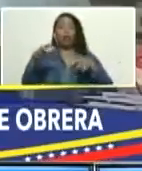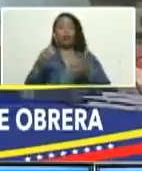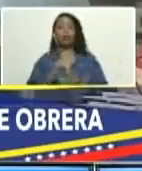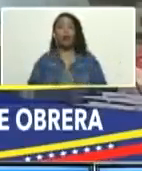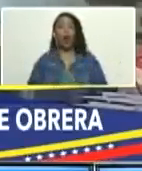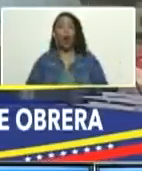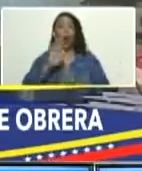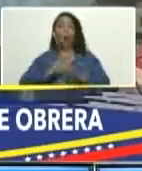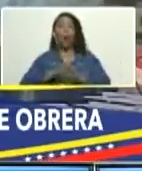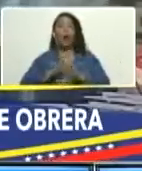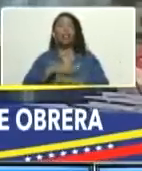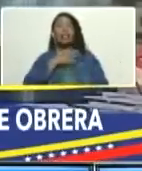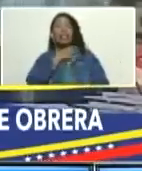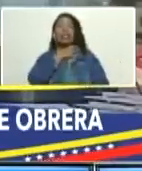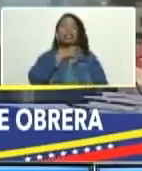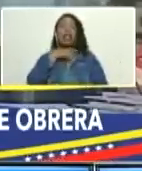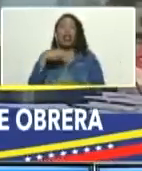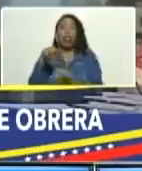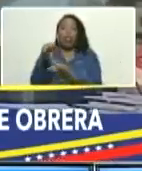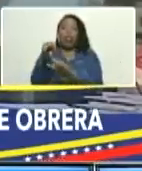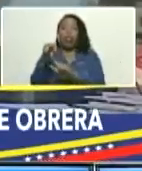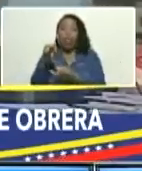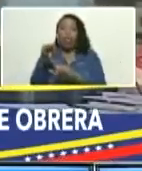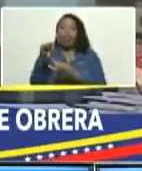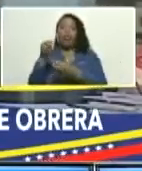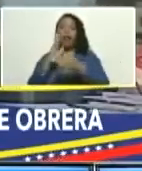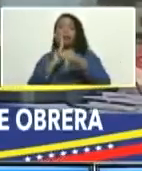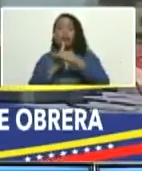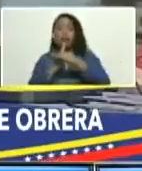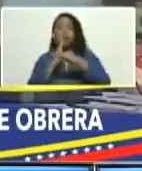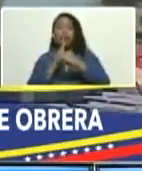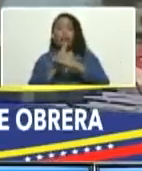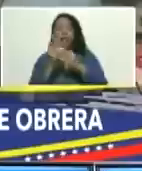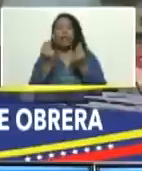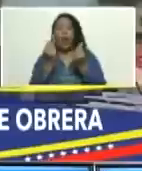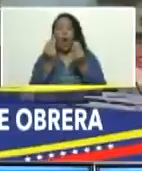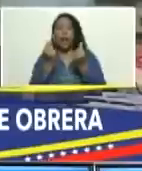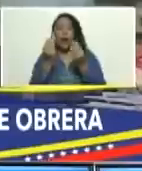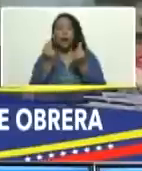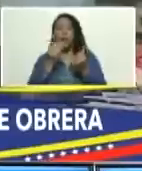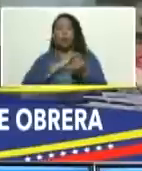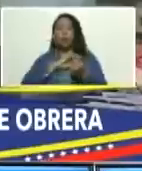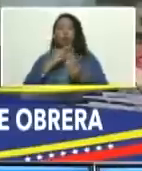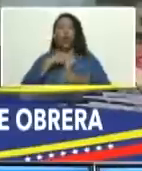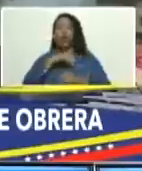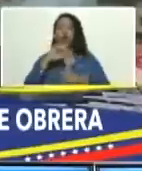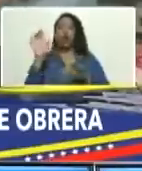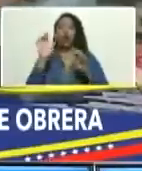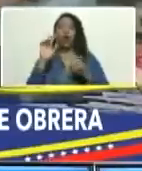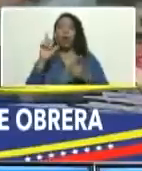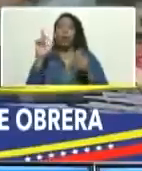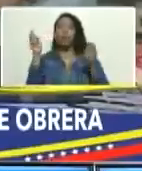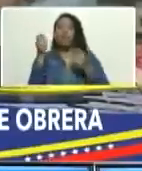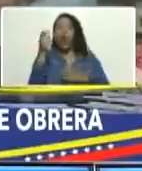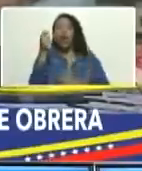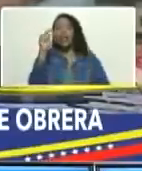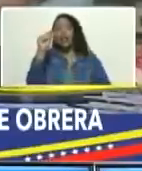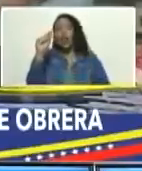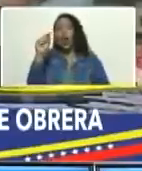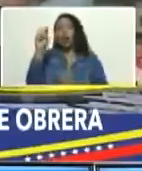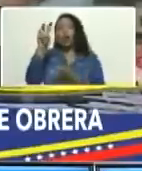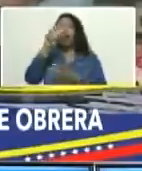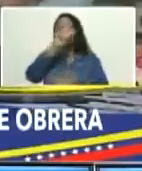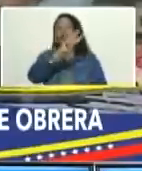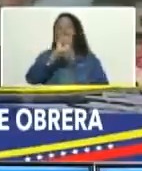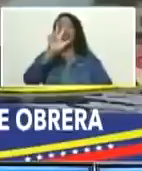porque ha asfixiado los ingresos de recursos. Hemos dejado de percibir 232 mil millones